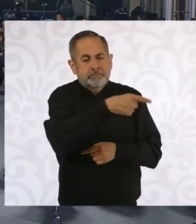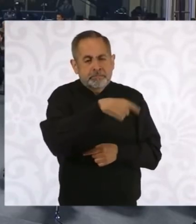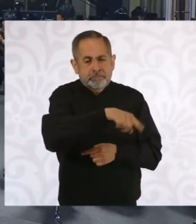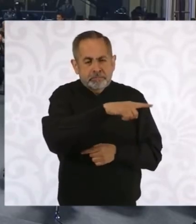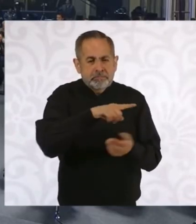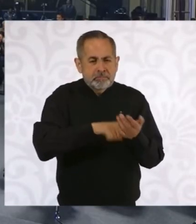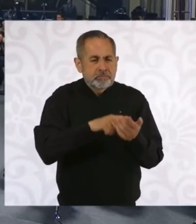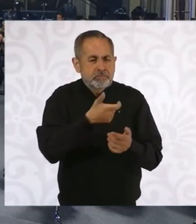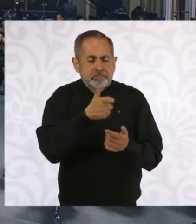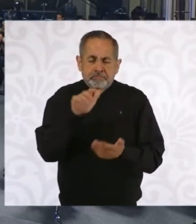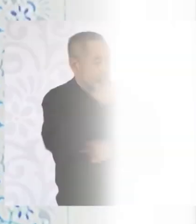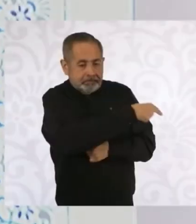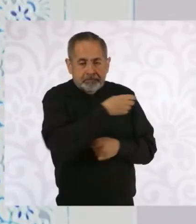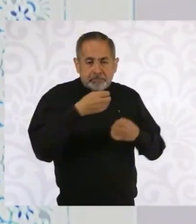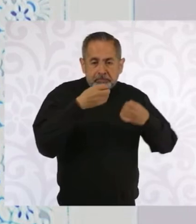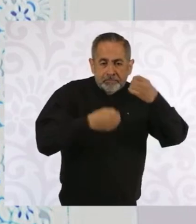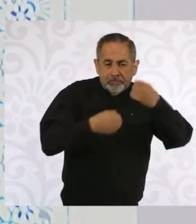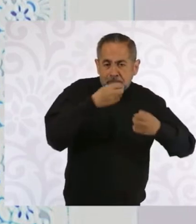bono de retiro.